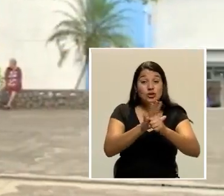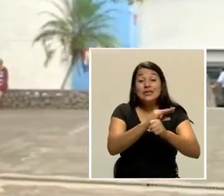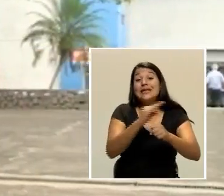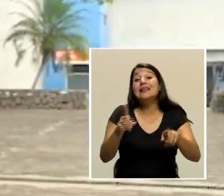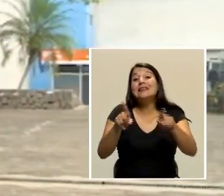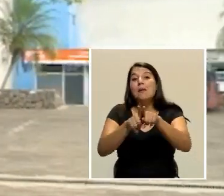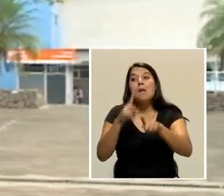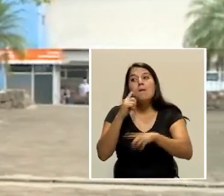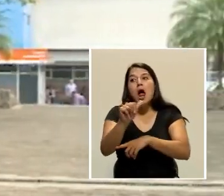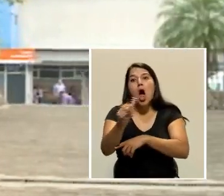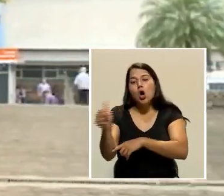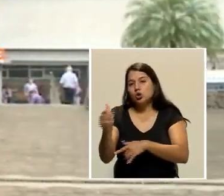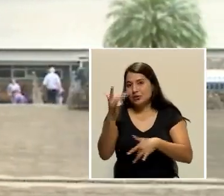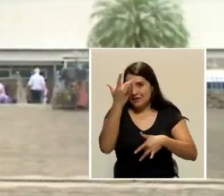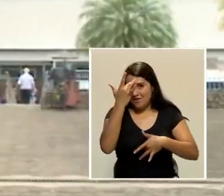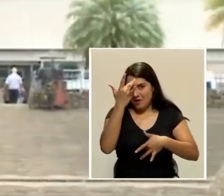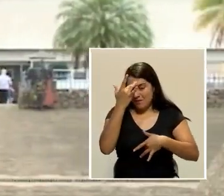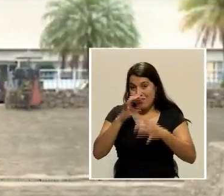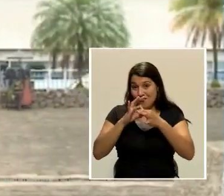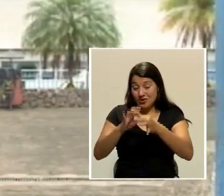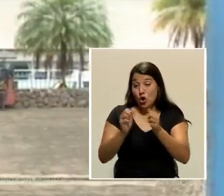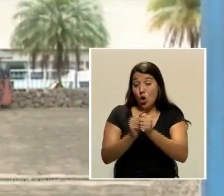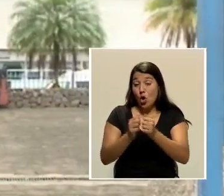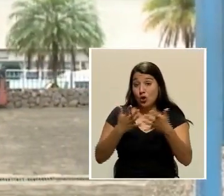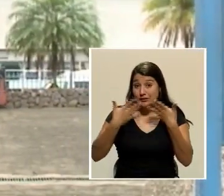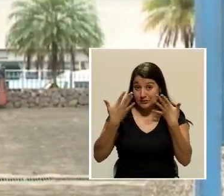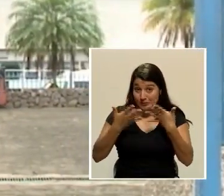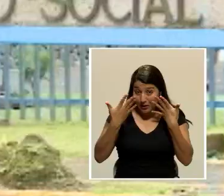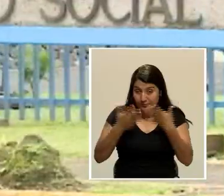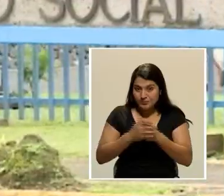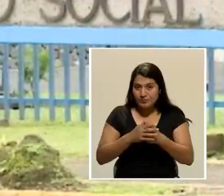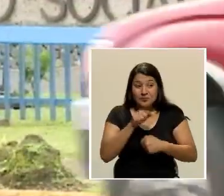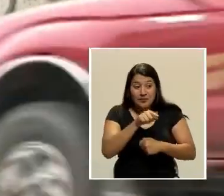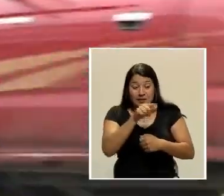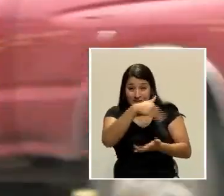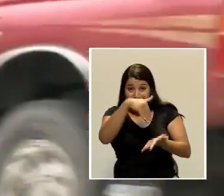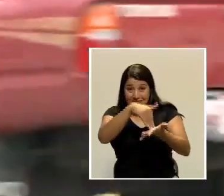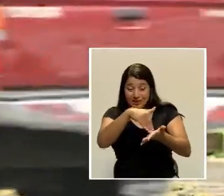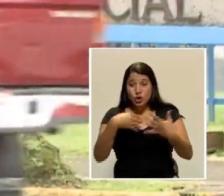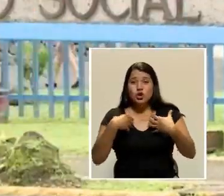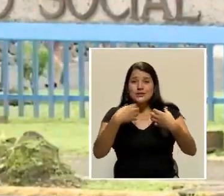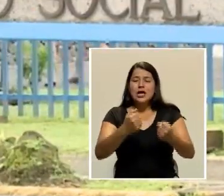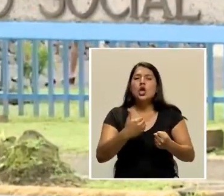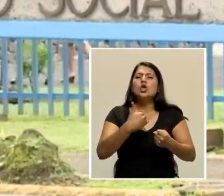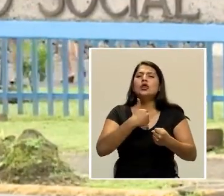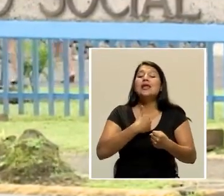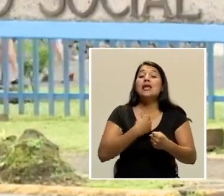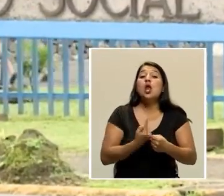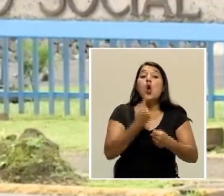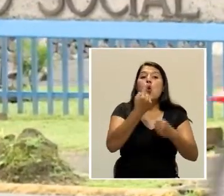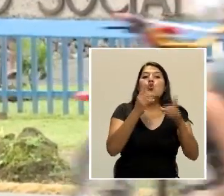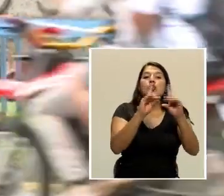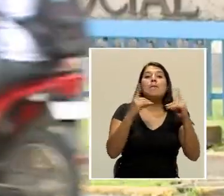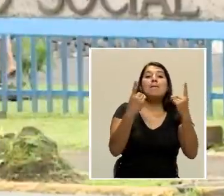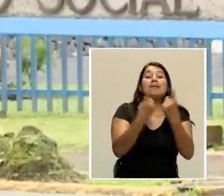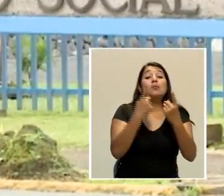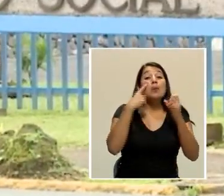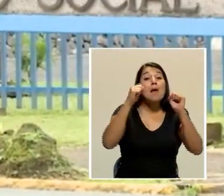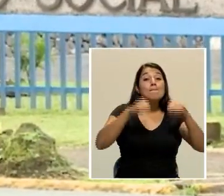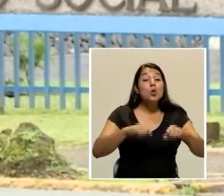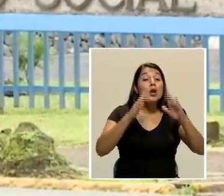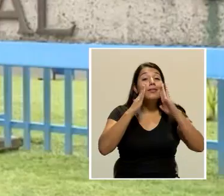ese centro médico. La coordinadora de equipos médicos, Gabriela Castro, aseguró que los ventiladores se usarán